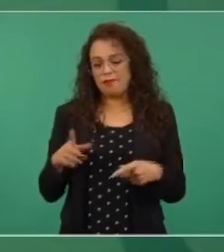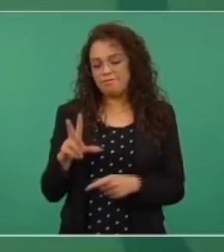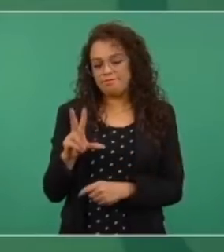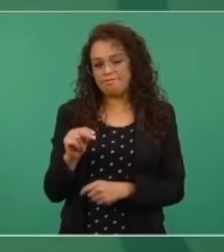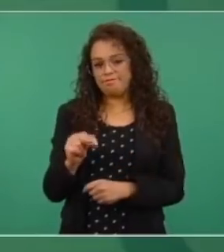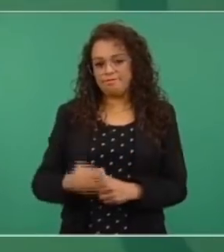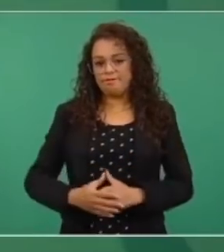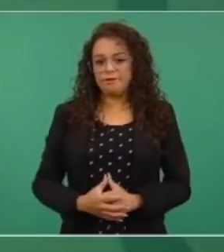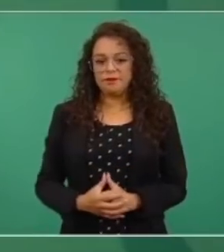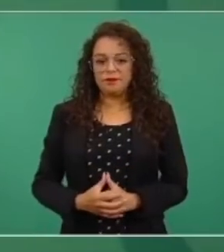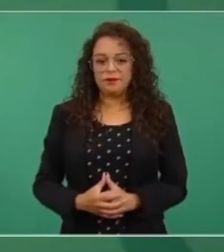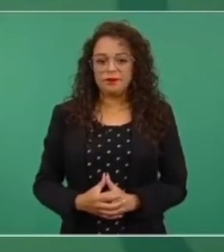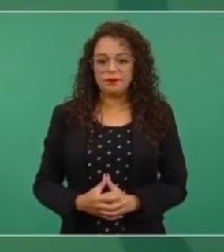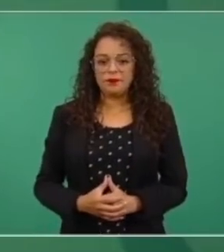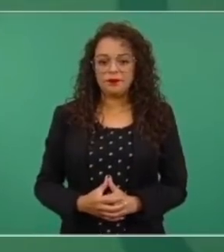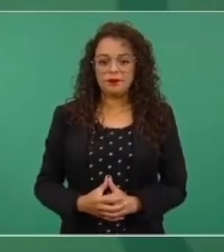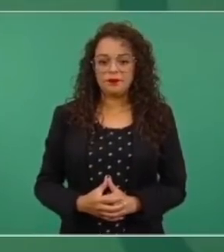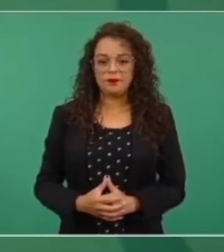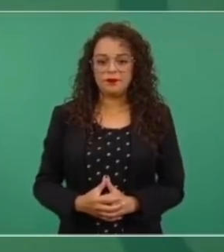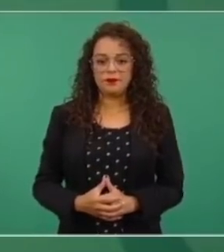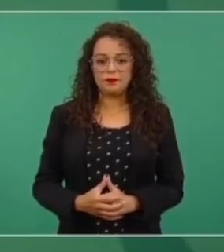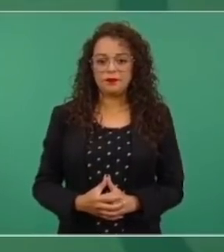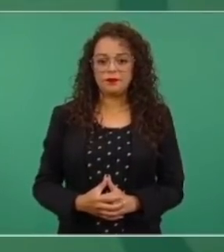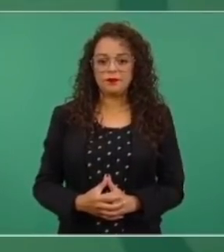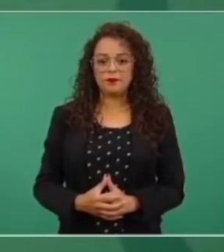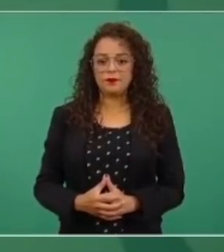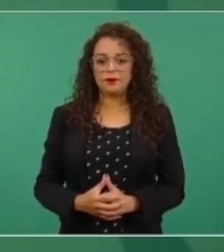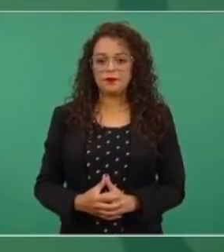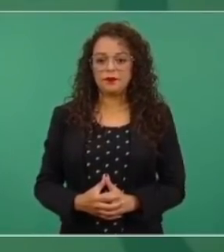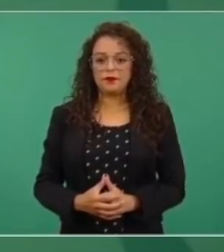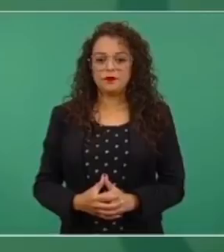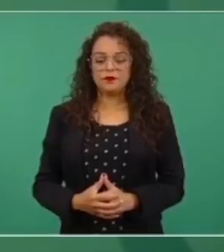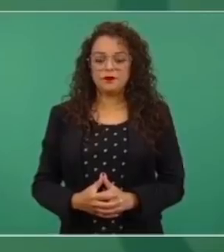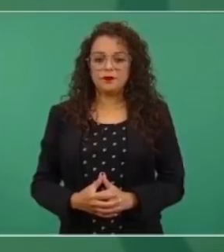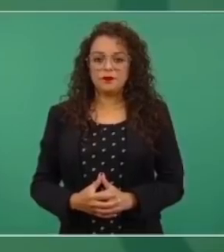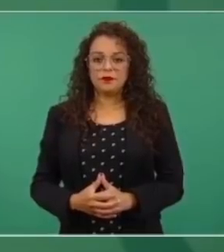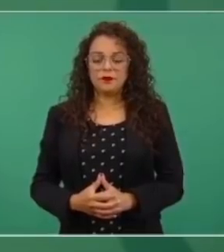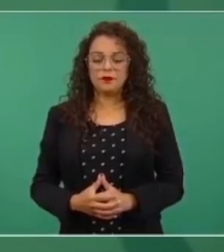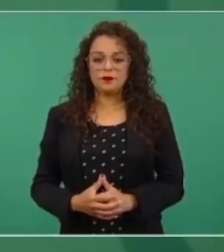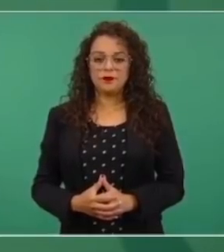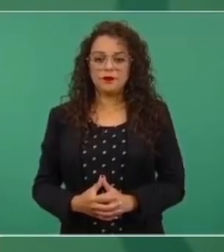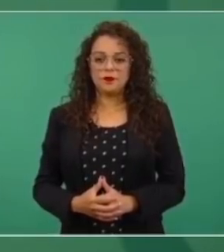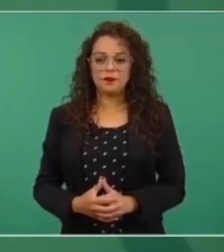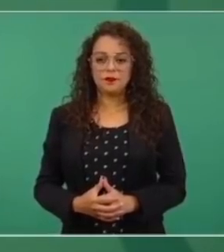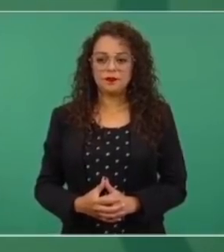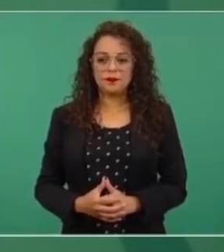de los consumidores. Lo que